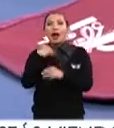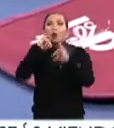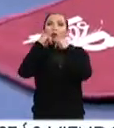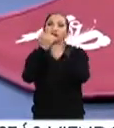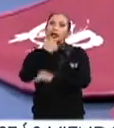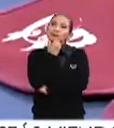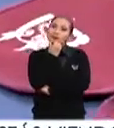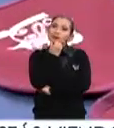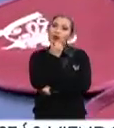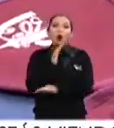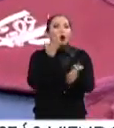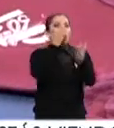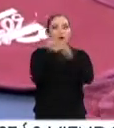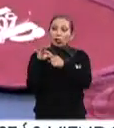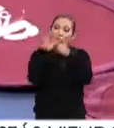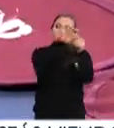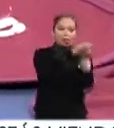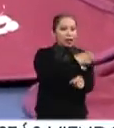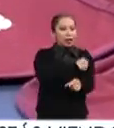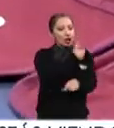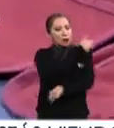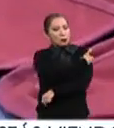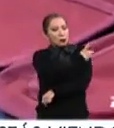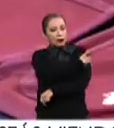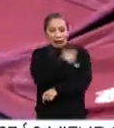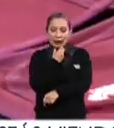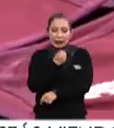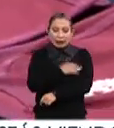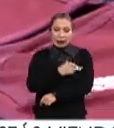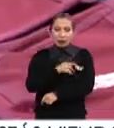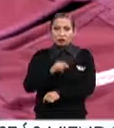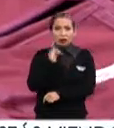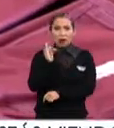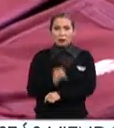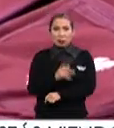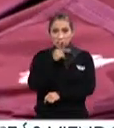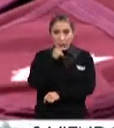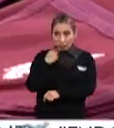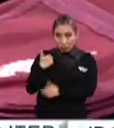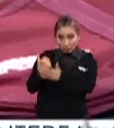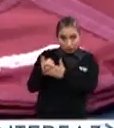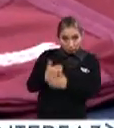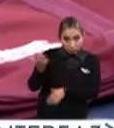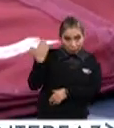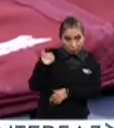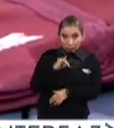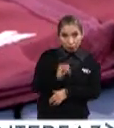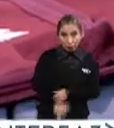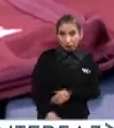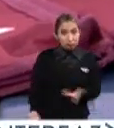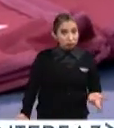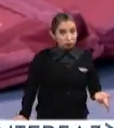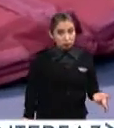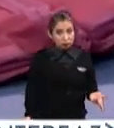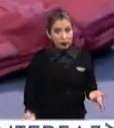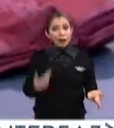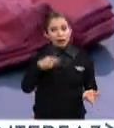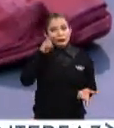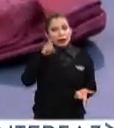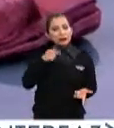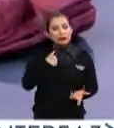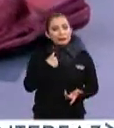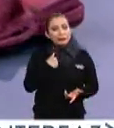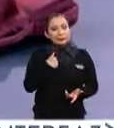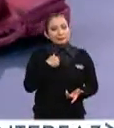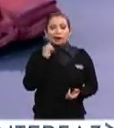vacunas. Son actividades que algunos varones dicen, ay, yo nunca estuve, mi papá no estuvo en esto tampoco, ¿no? Sí. Entonces, visibilizar esto es